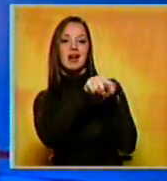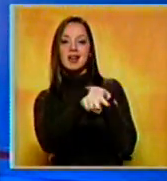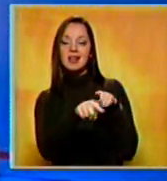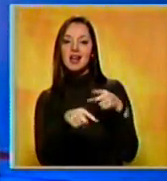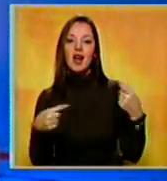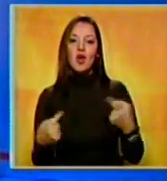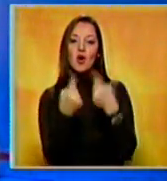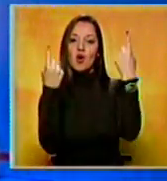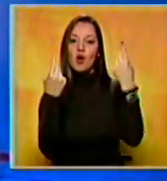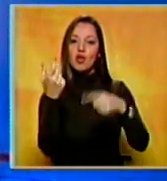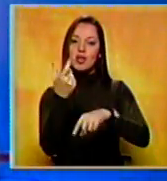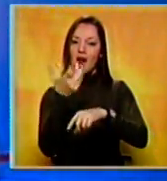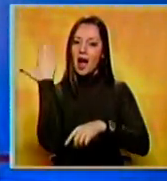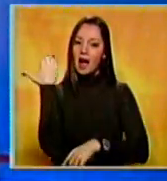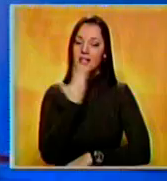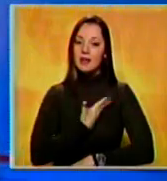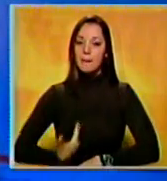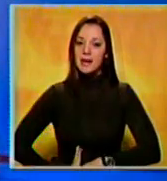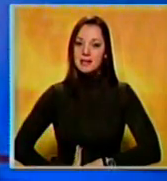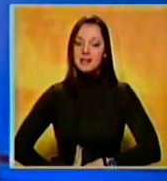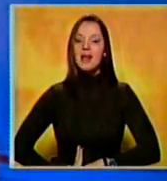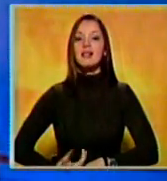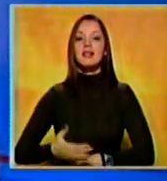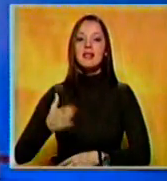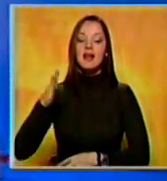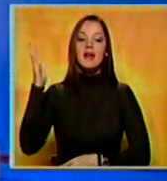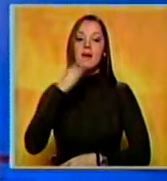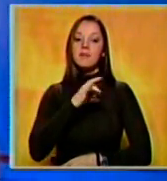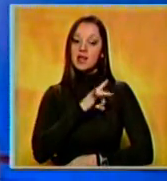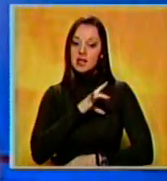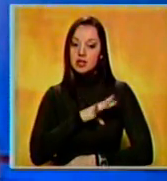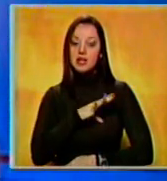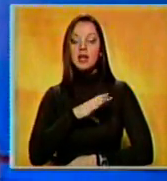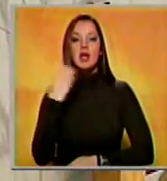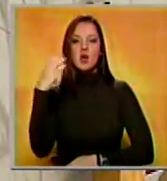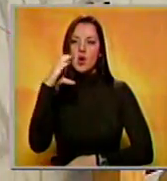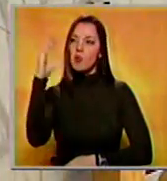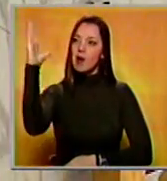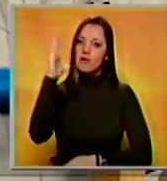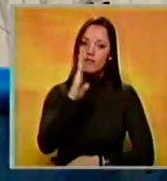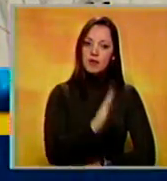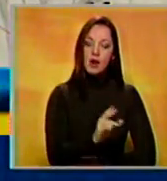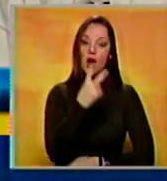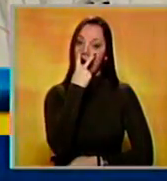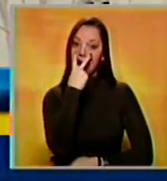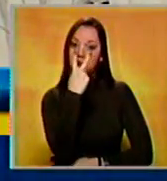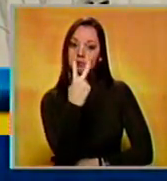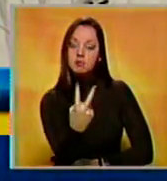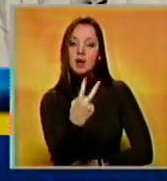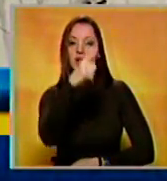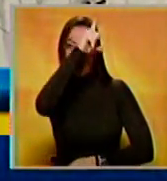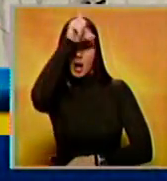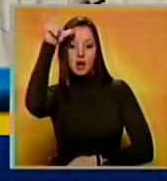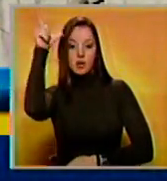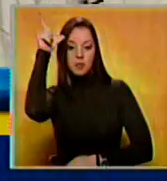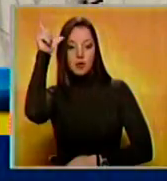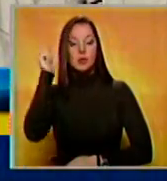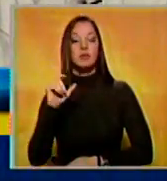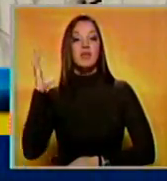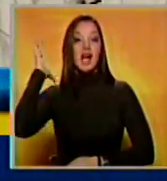Sebastián Piñera quienes visitaron Venezuela para reunirse con líderes de la oposición mediante un comunicado la cancillería